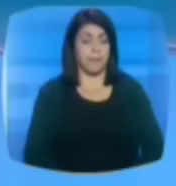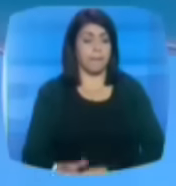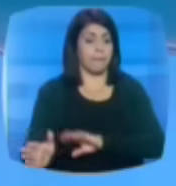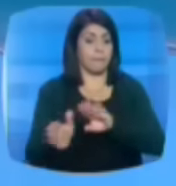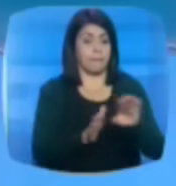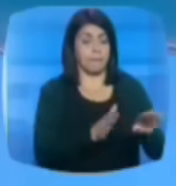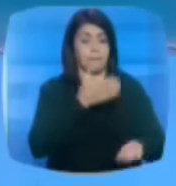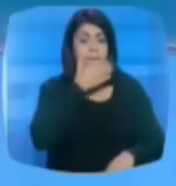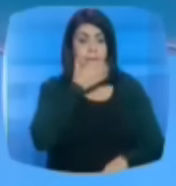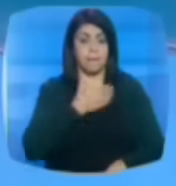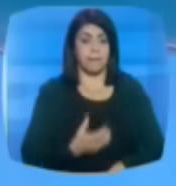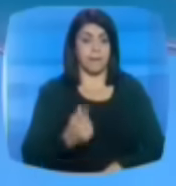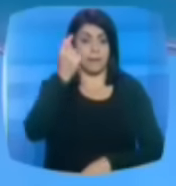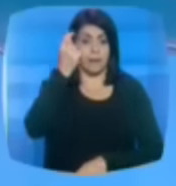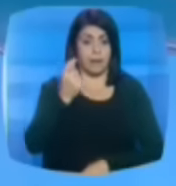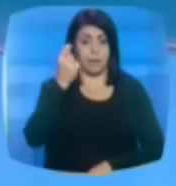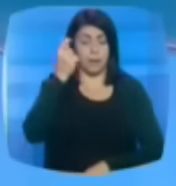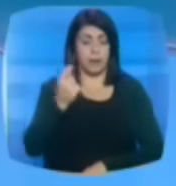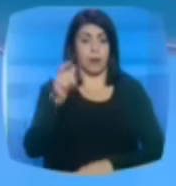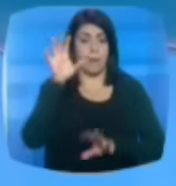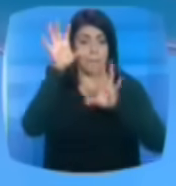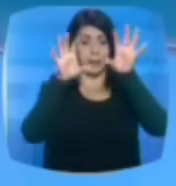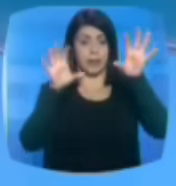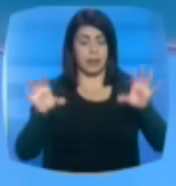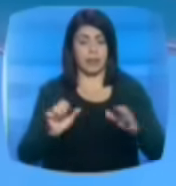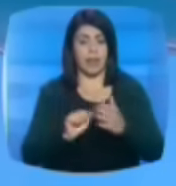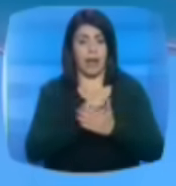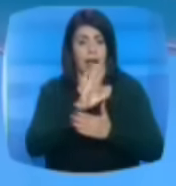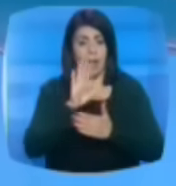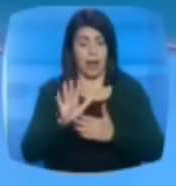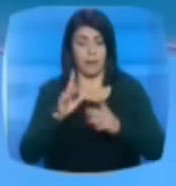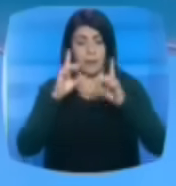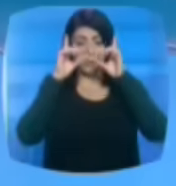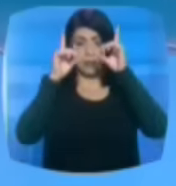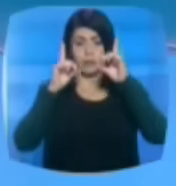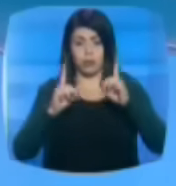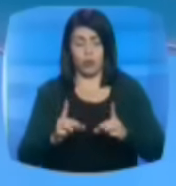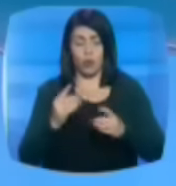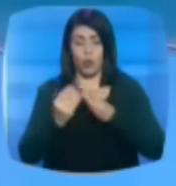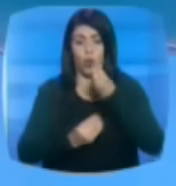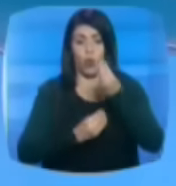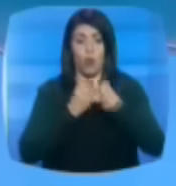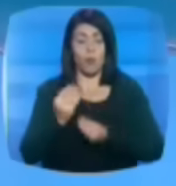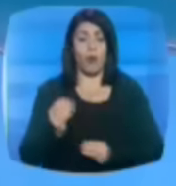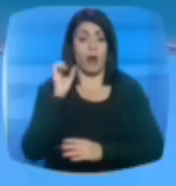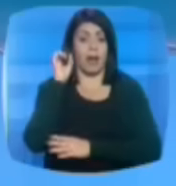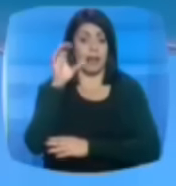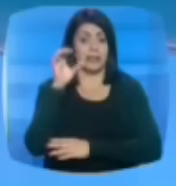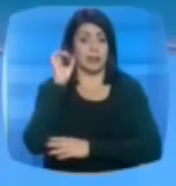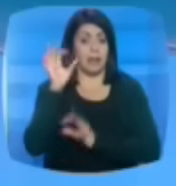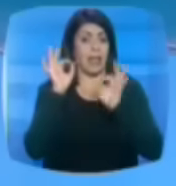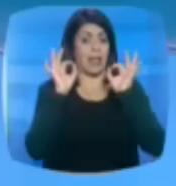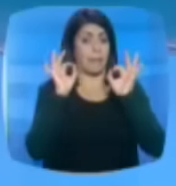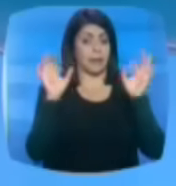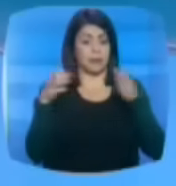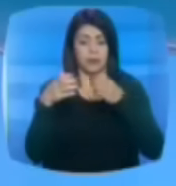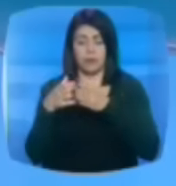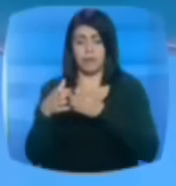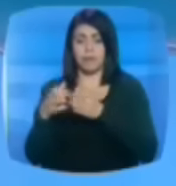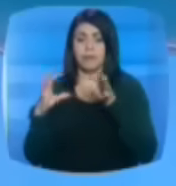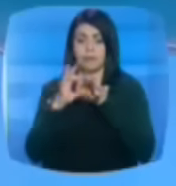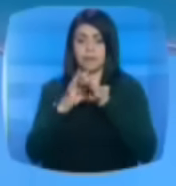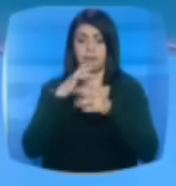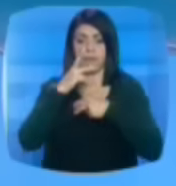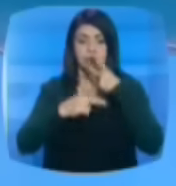Para el mes de diciembre, diputados de países integrantes del ALBA se reunirán para definir la conformación de un parlamento exclusivo para esta